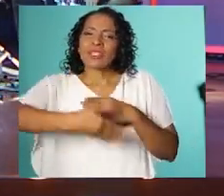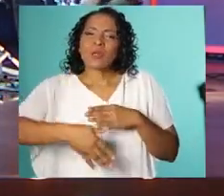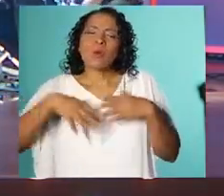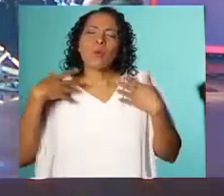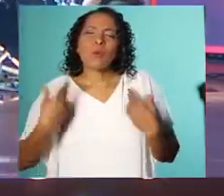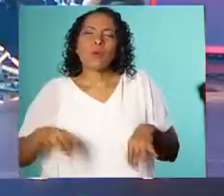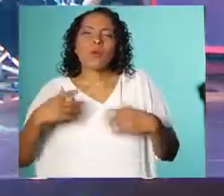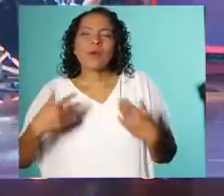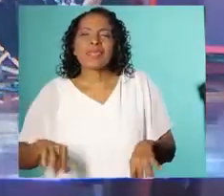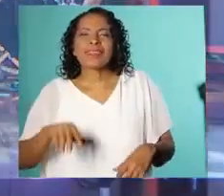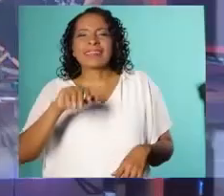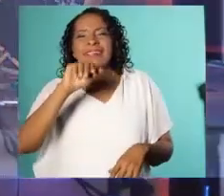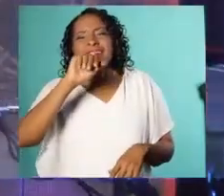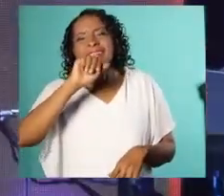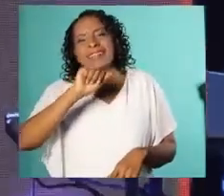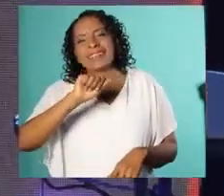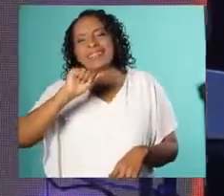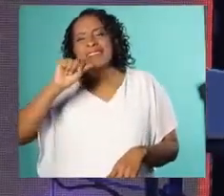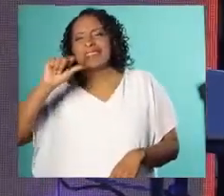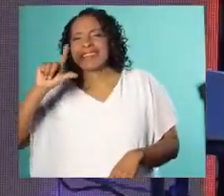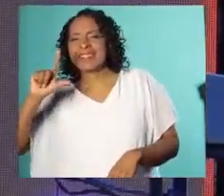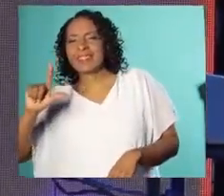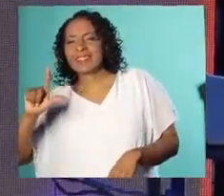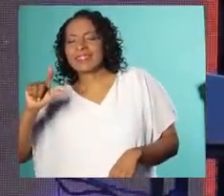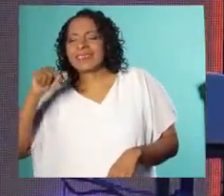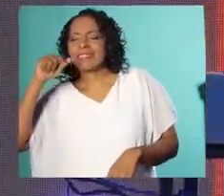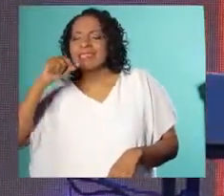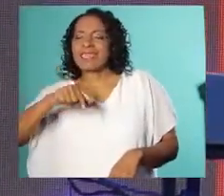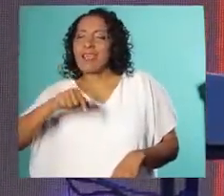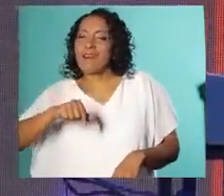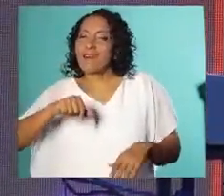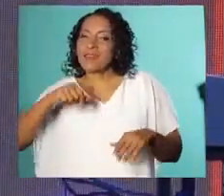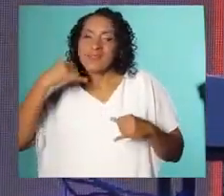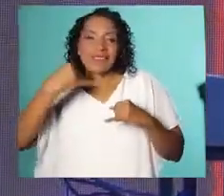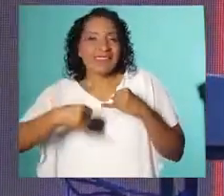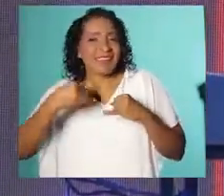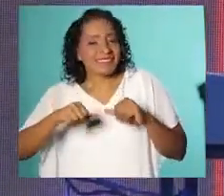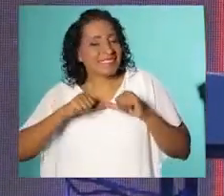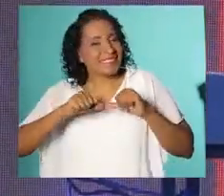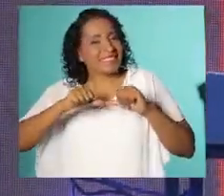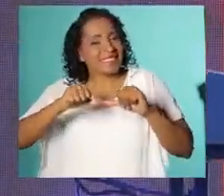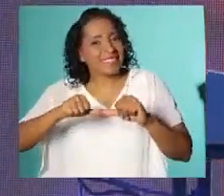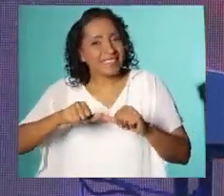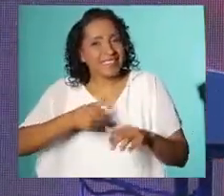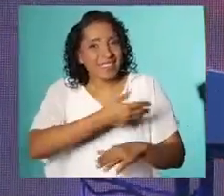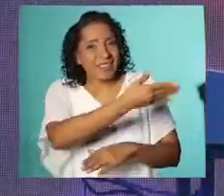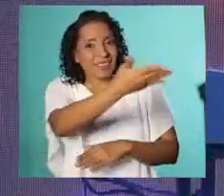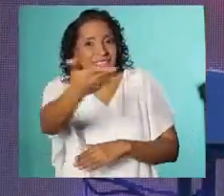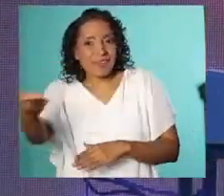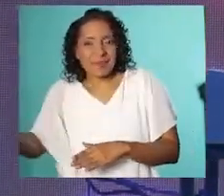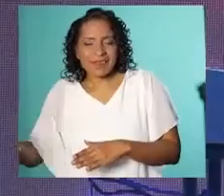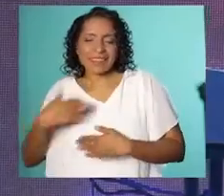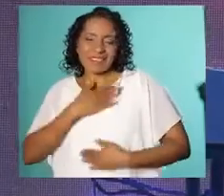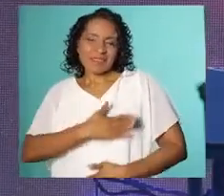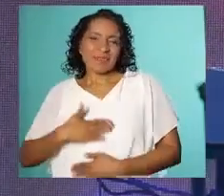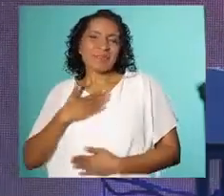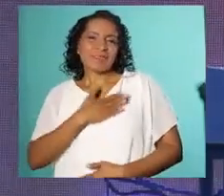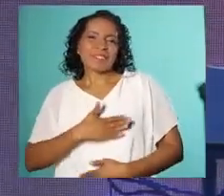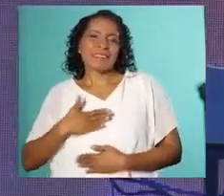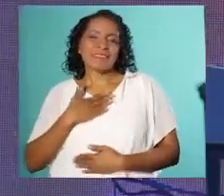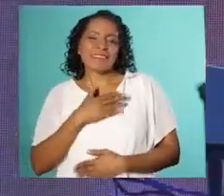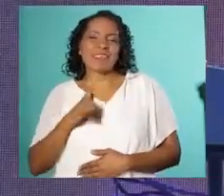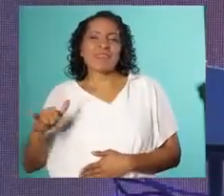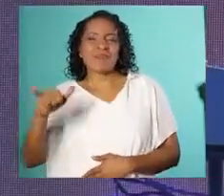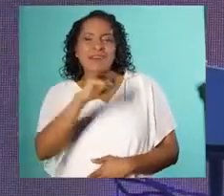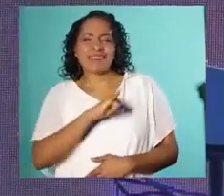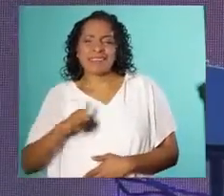aún no termina, mi gente bella. Yo espero que todos en su casa estén disfrutando, igual que nosotros aquí en el Teatro